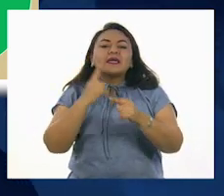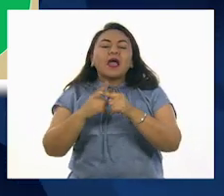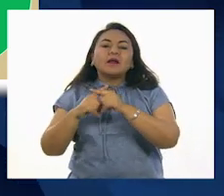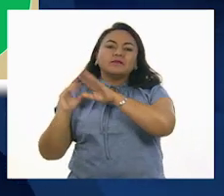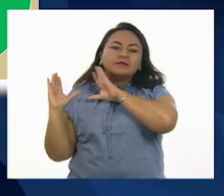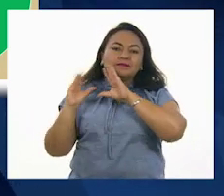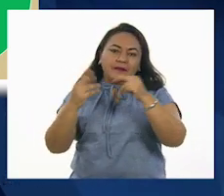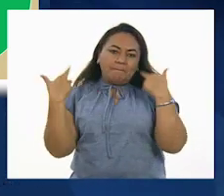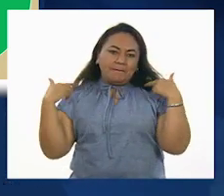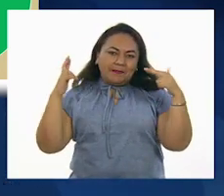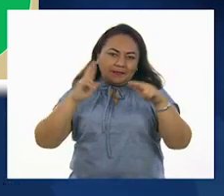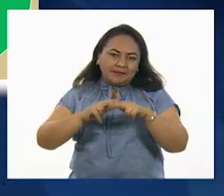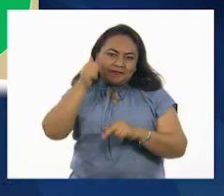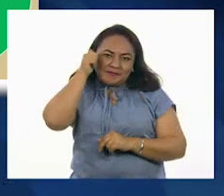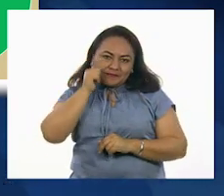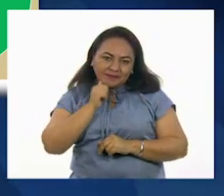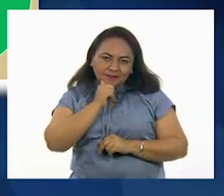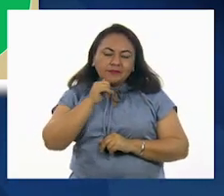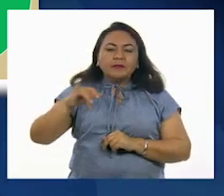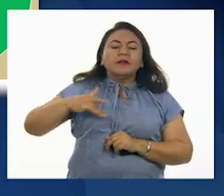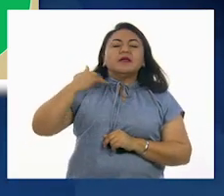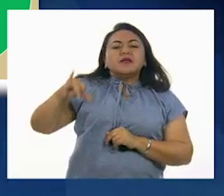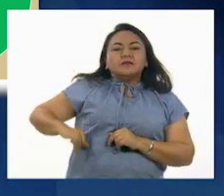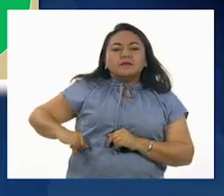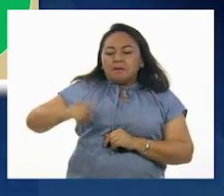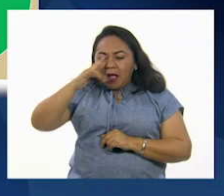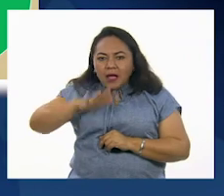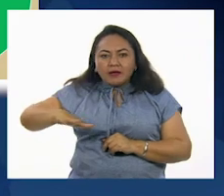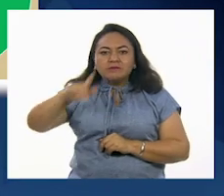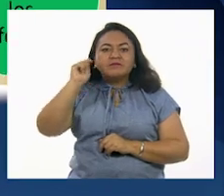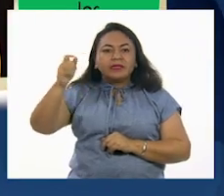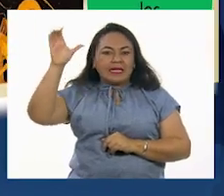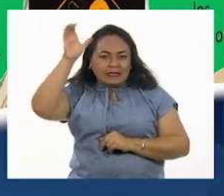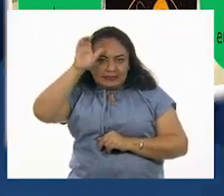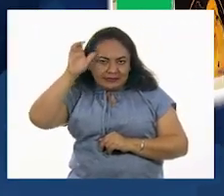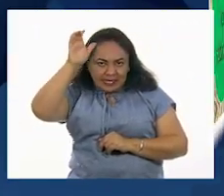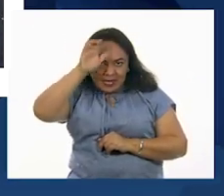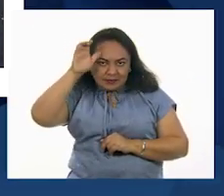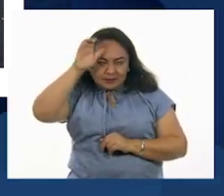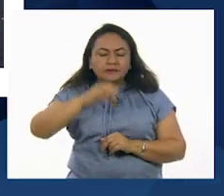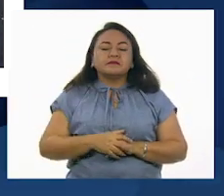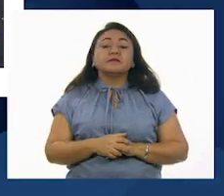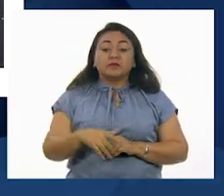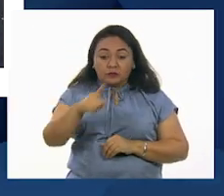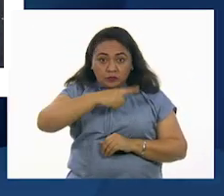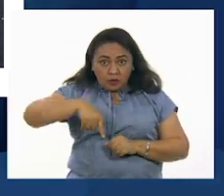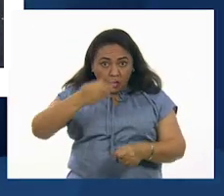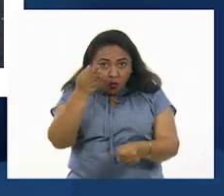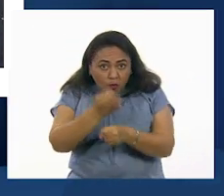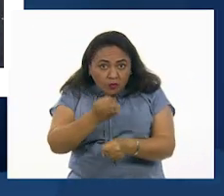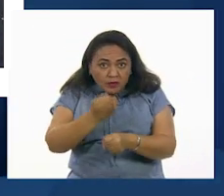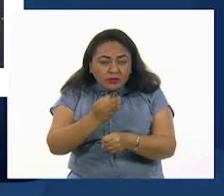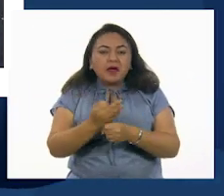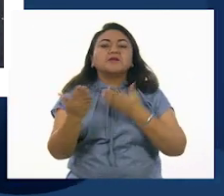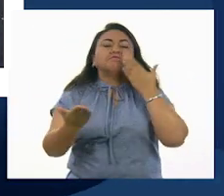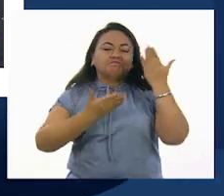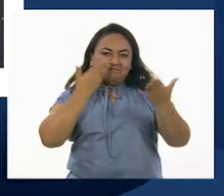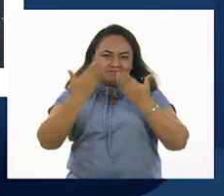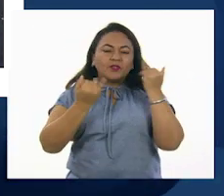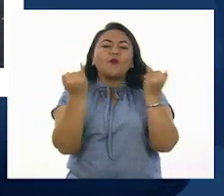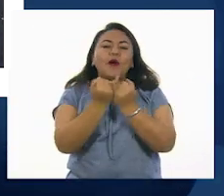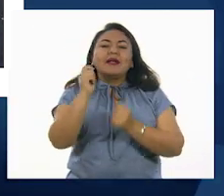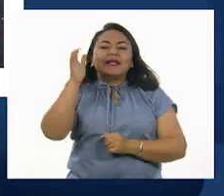su mentor, el cual estaba especialmente interesado en el área de las ciencias. Nosotros en la actualidad también estudiamos